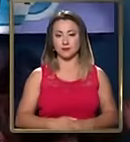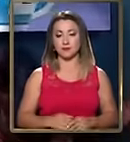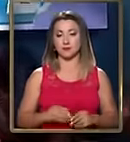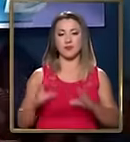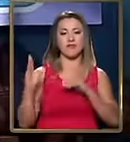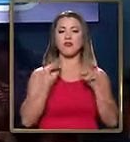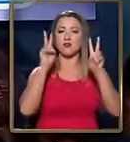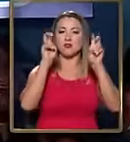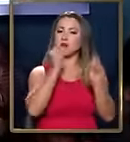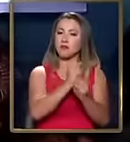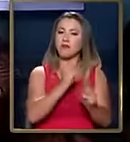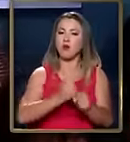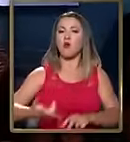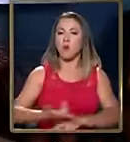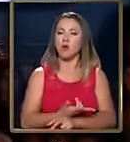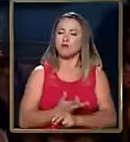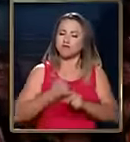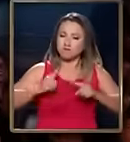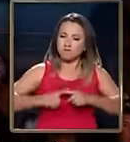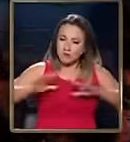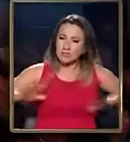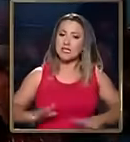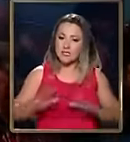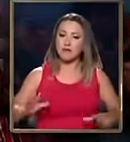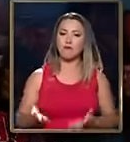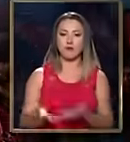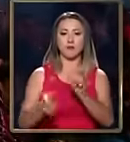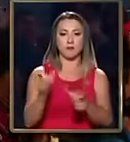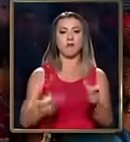Hablando de trabajo y hueones esforzados,